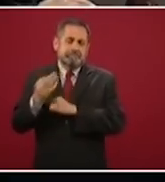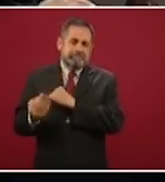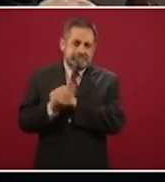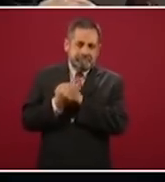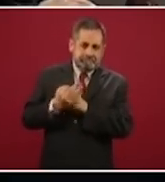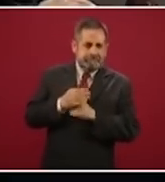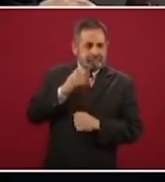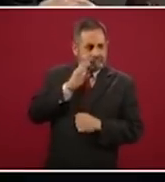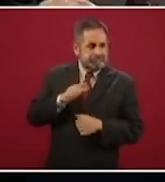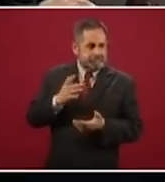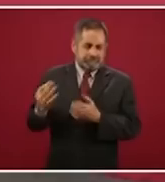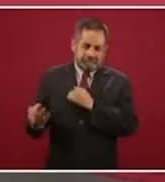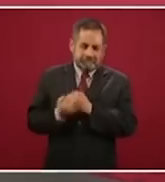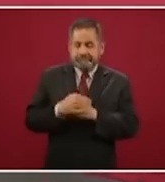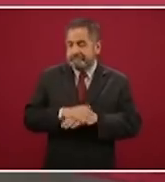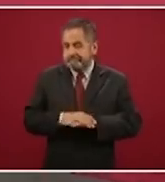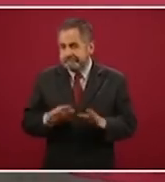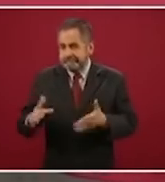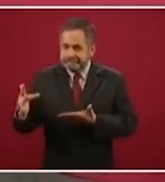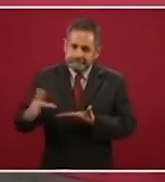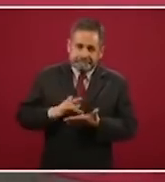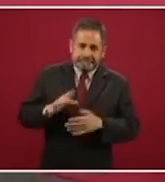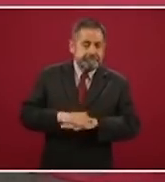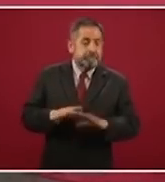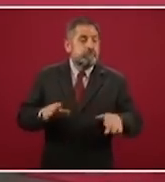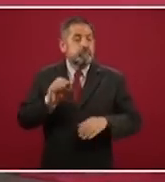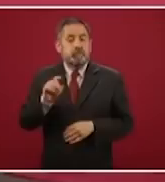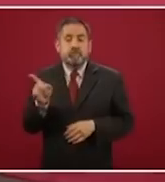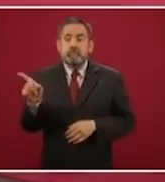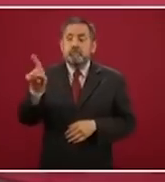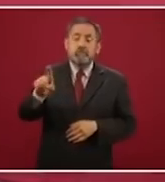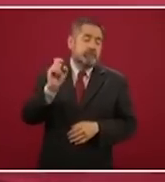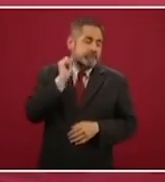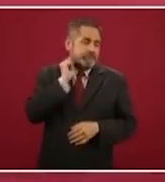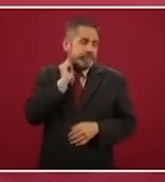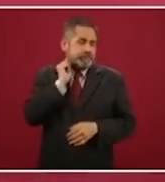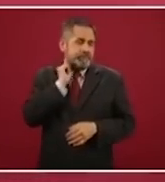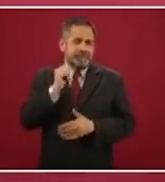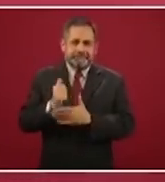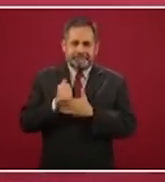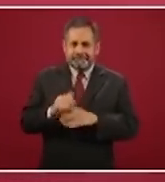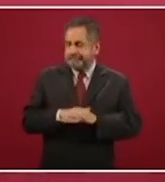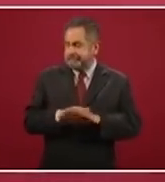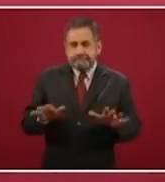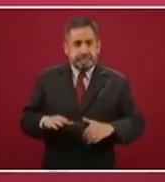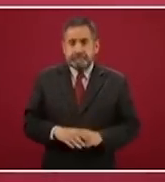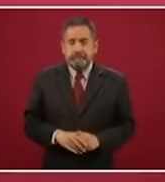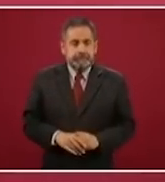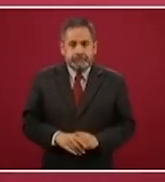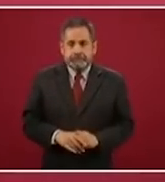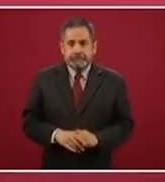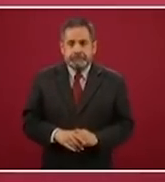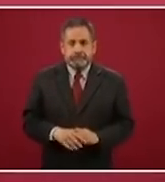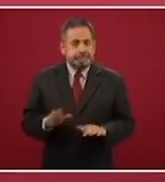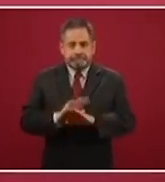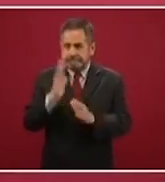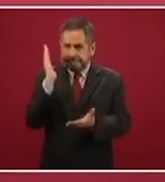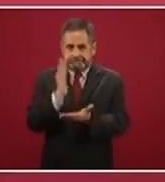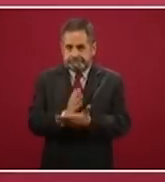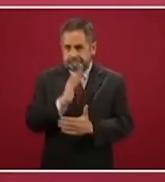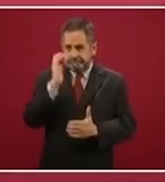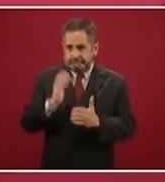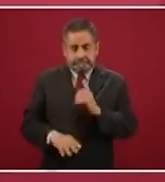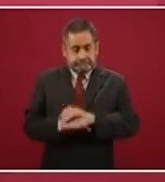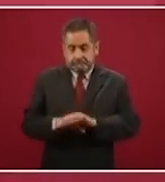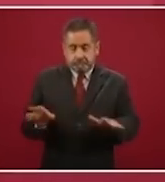que me defiende, me apoya, un senador. No, eso ya se acabó.